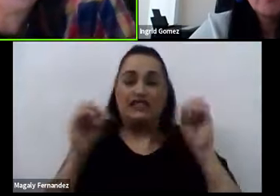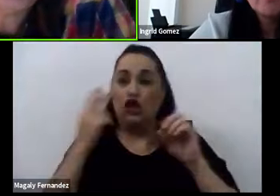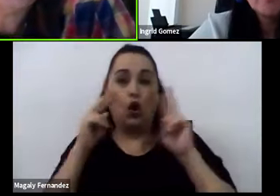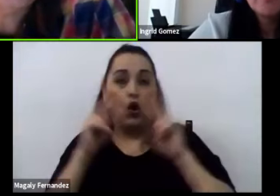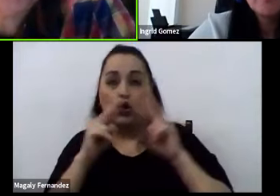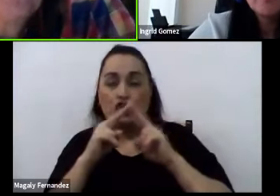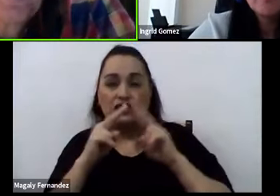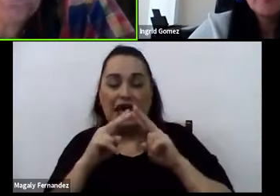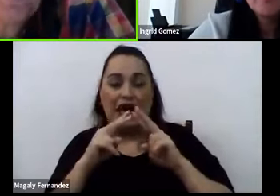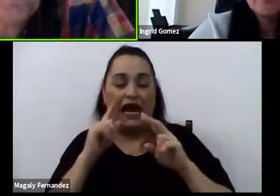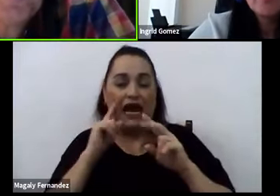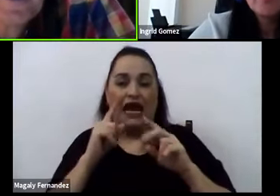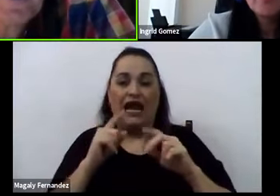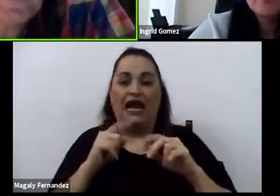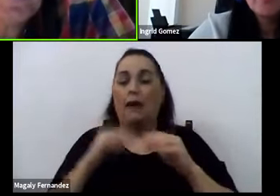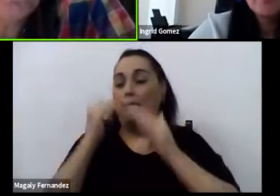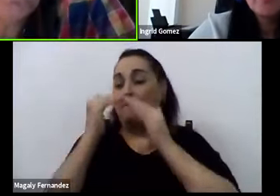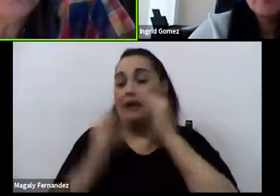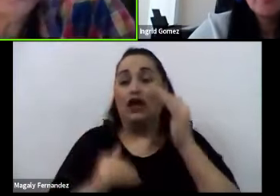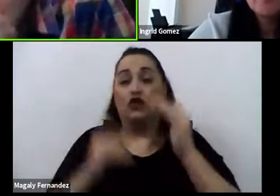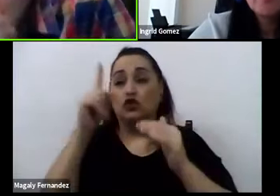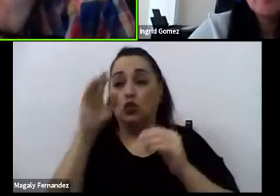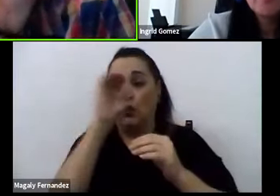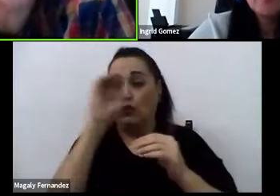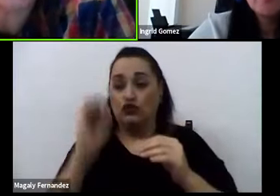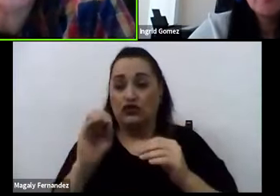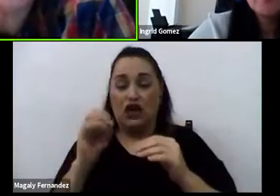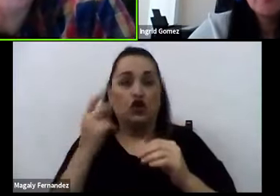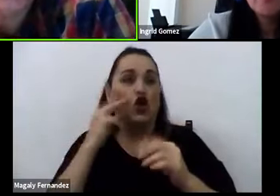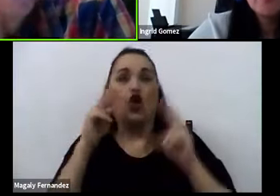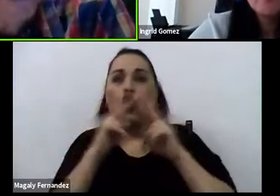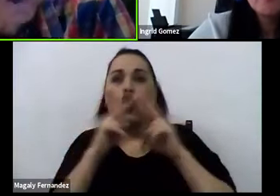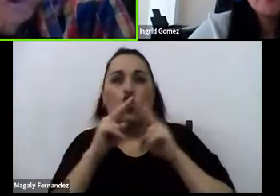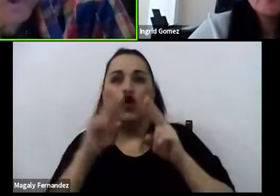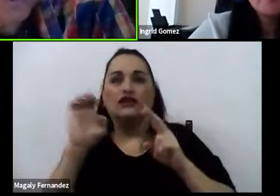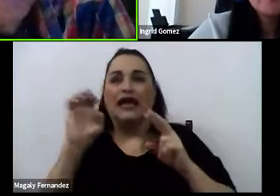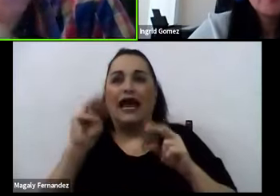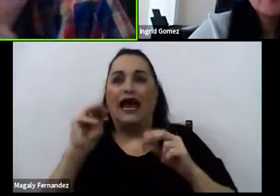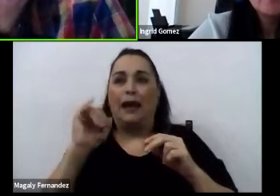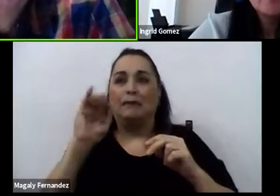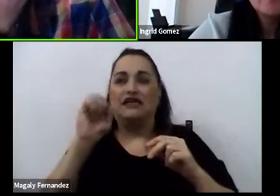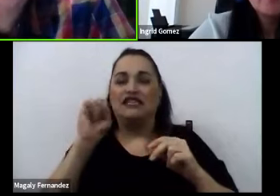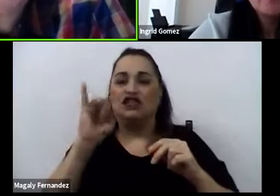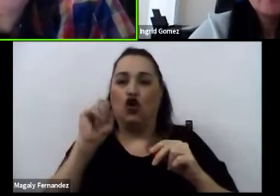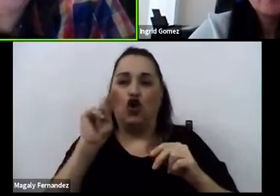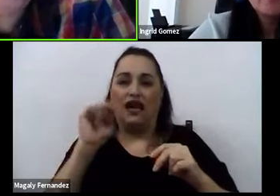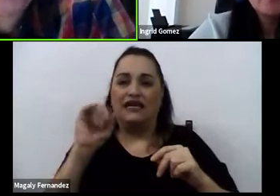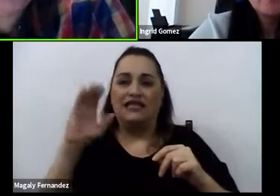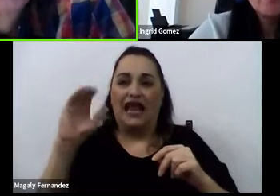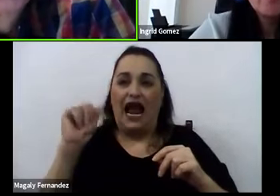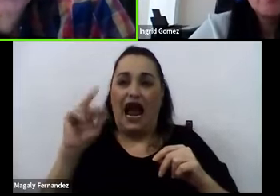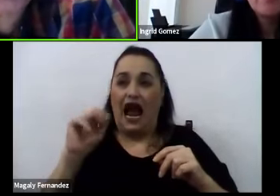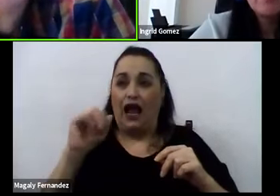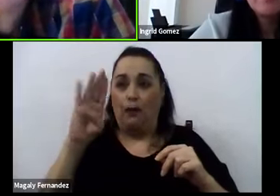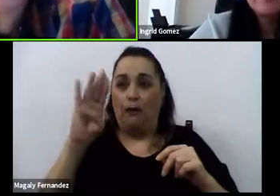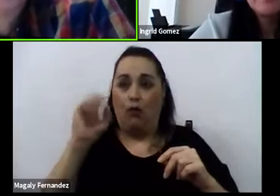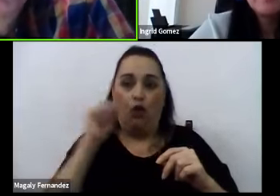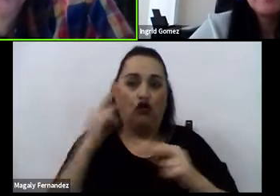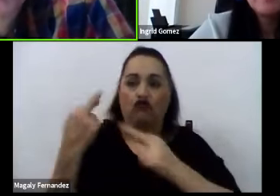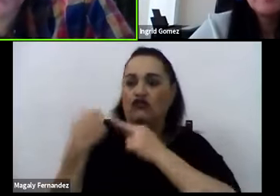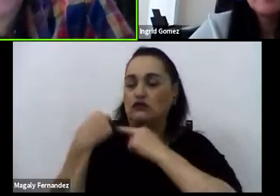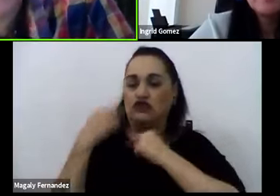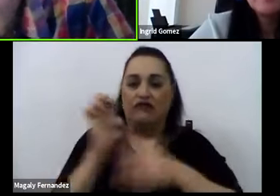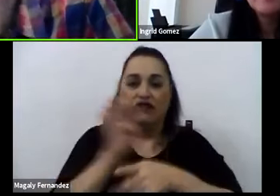1% de la población mundial conoce sus emisiones de carbono, que es su con su responsabilidad ética